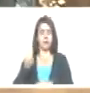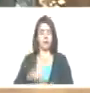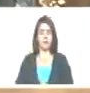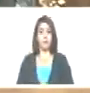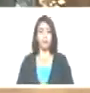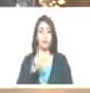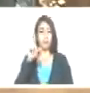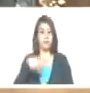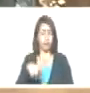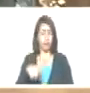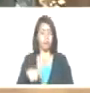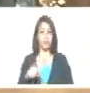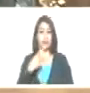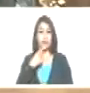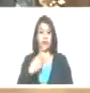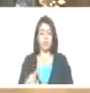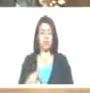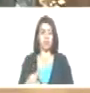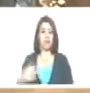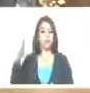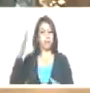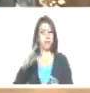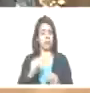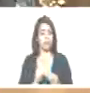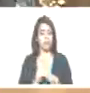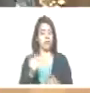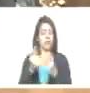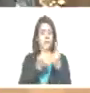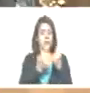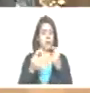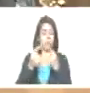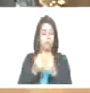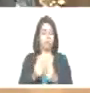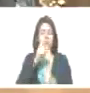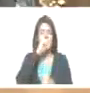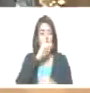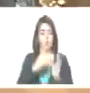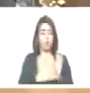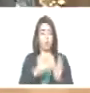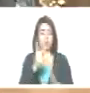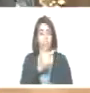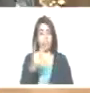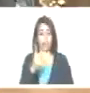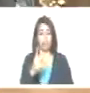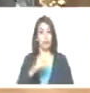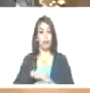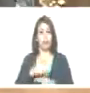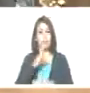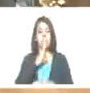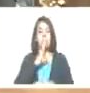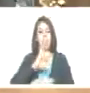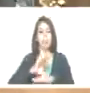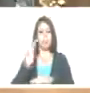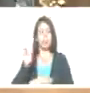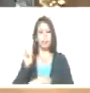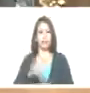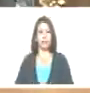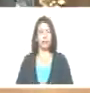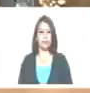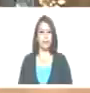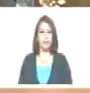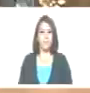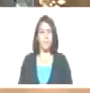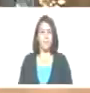la cual remitió los resultados económicos del año 2022 del Banco Central de Venezuela.